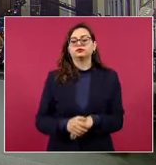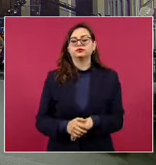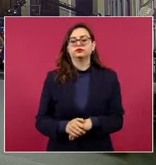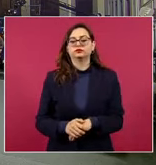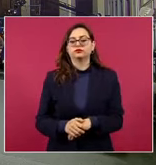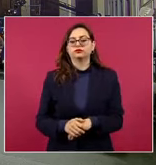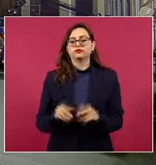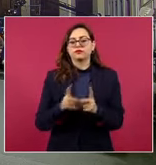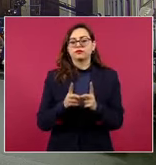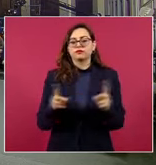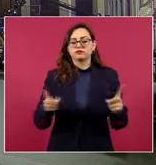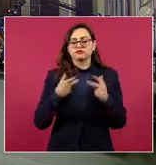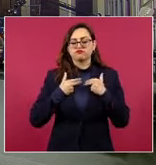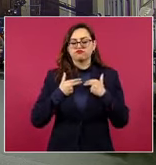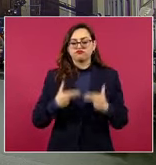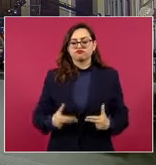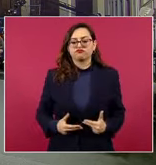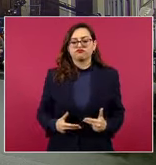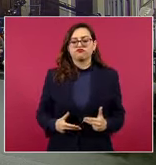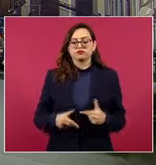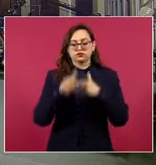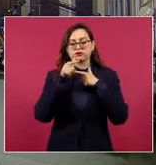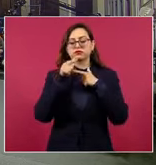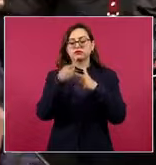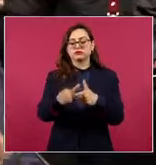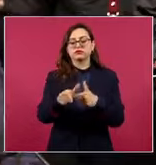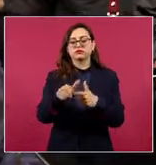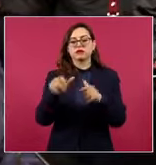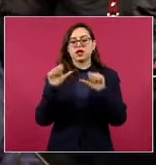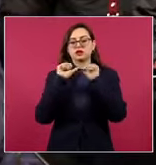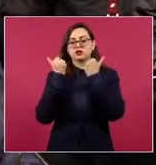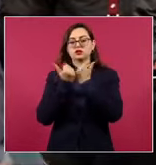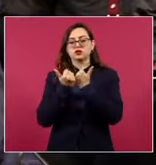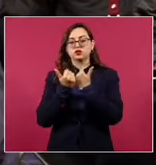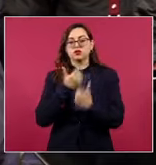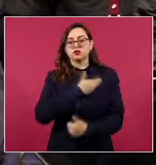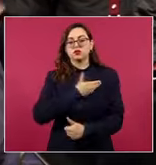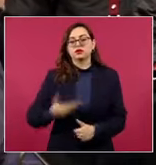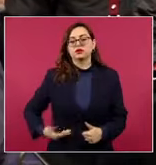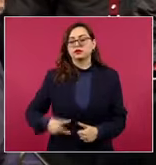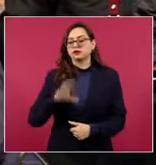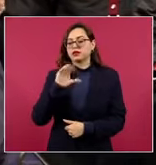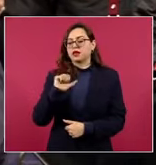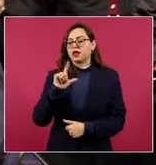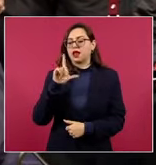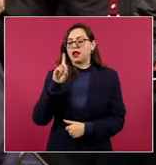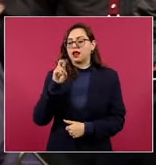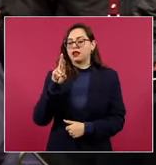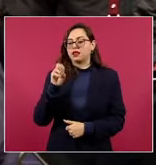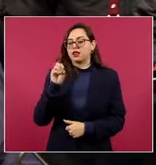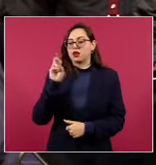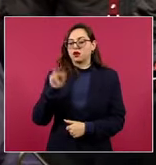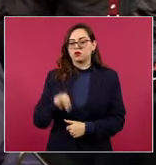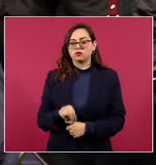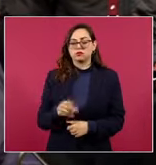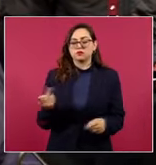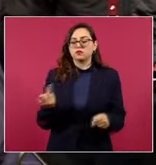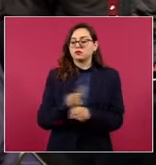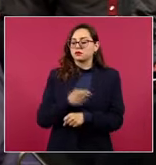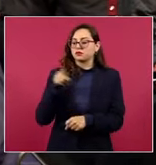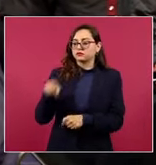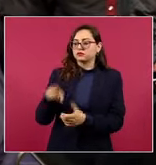esta fundación del expresidente Felipe Calderón, respecto a que actualmente pues el único trabajador que